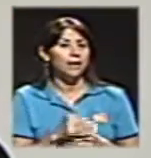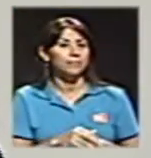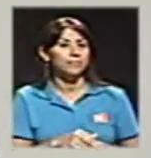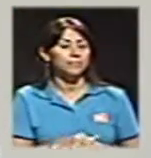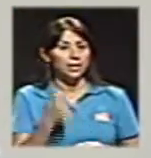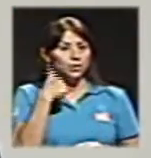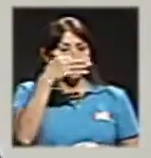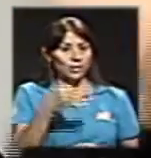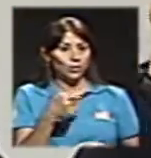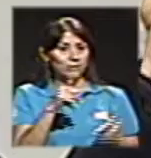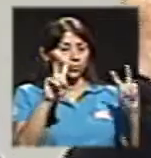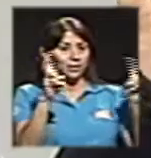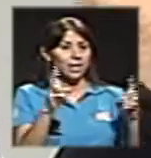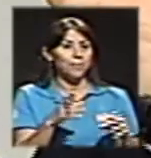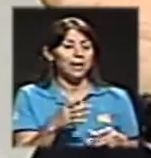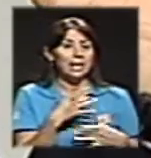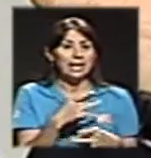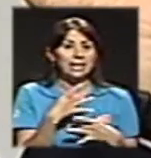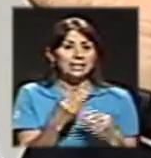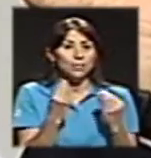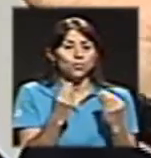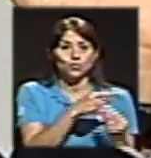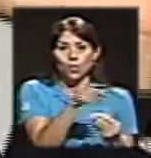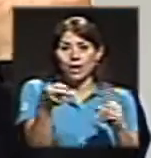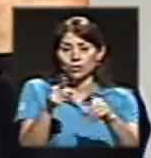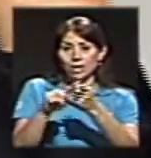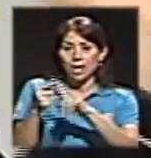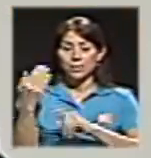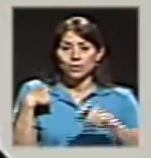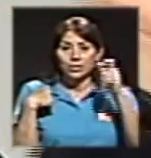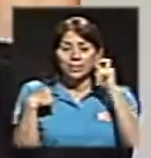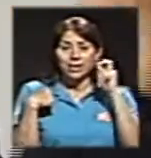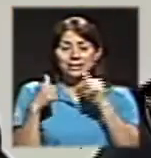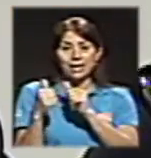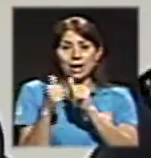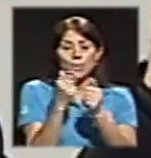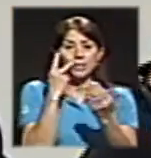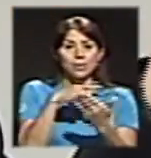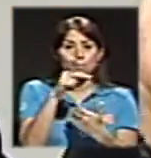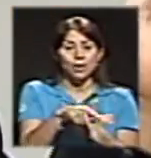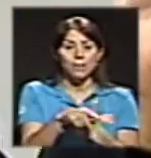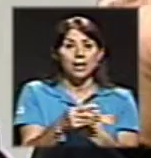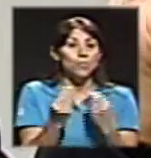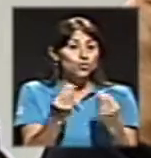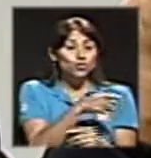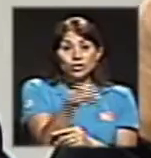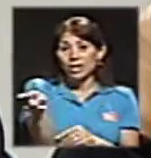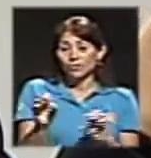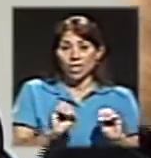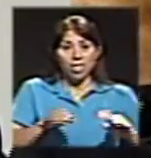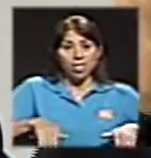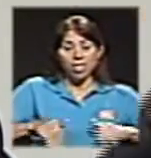y yo creo que es un tema que le interesará mucho a las amigas y amigos que nos acompañan, que no son muchos de ellos expertos en el